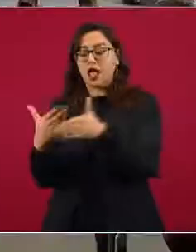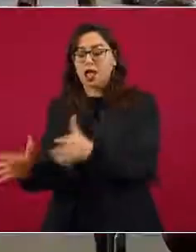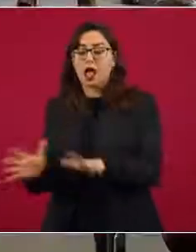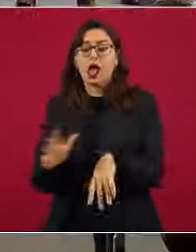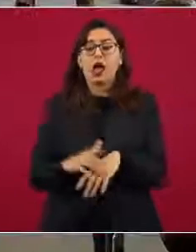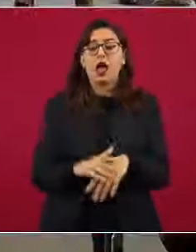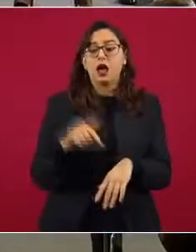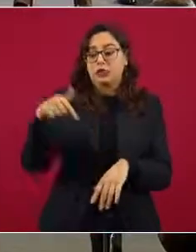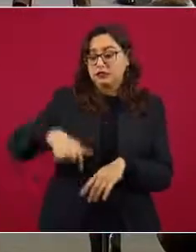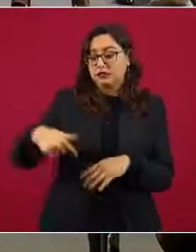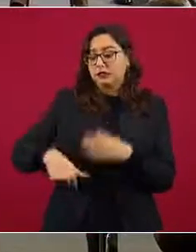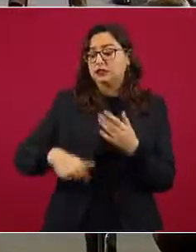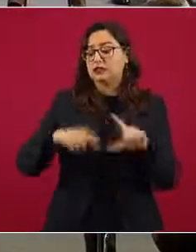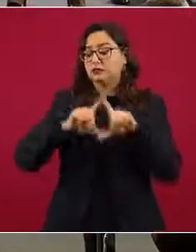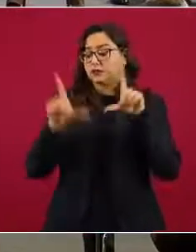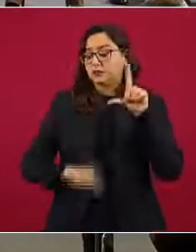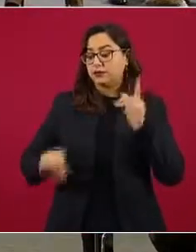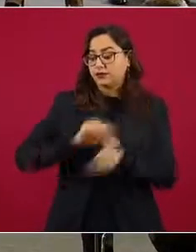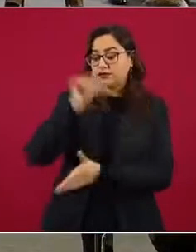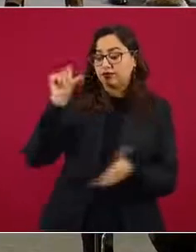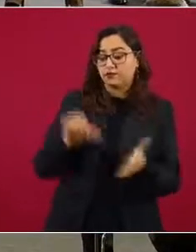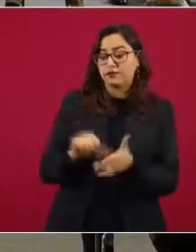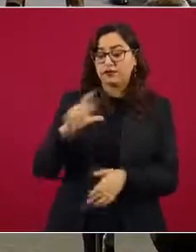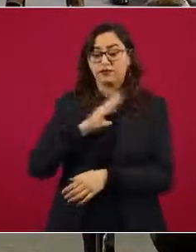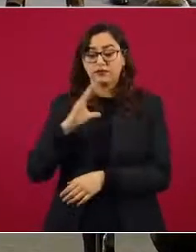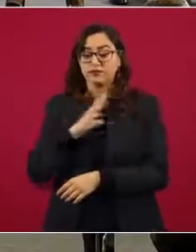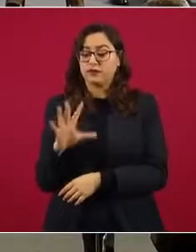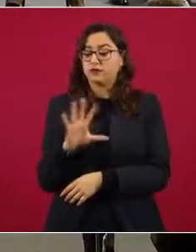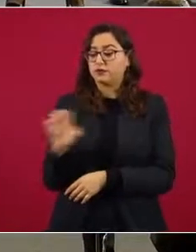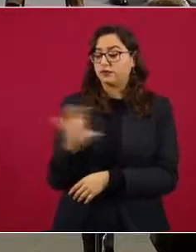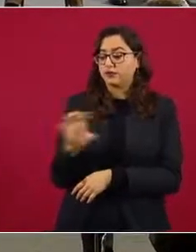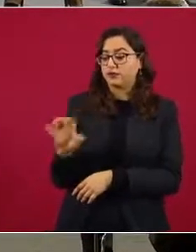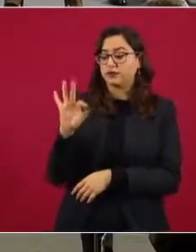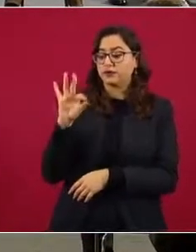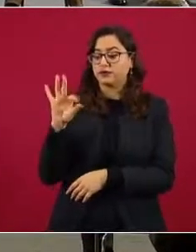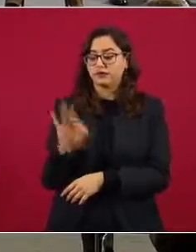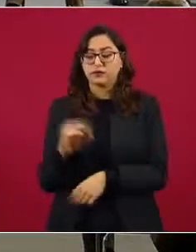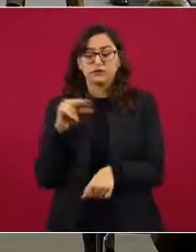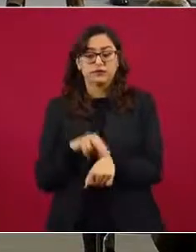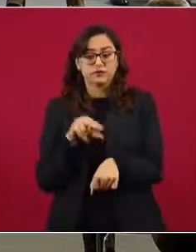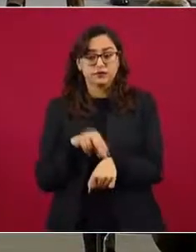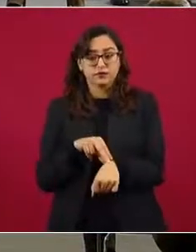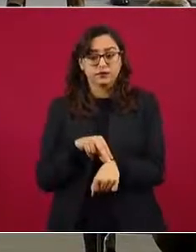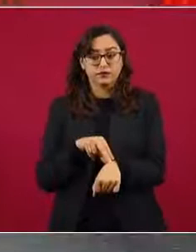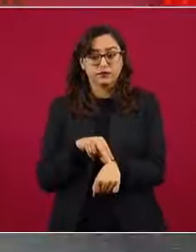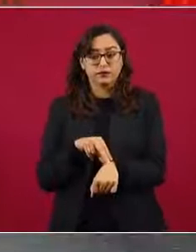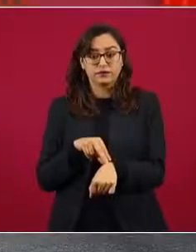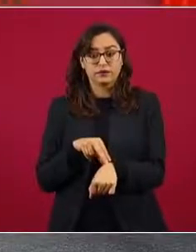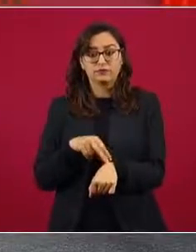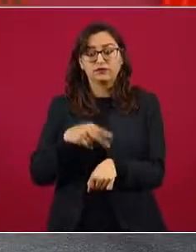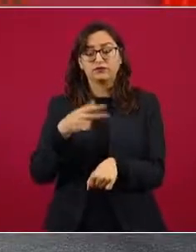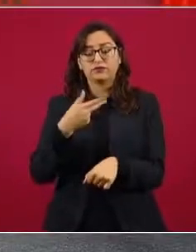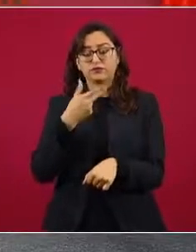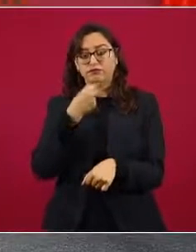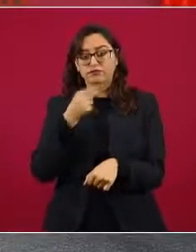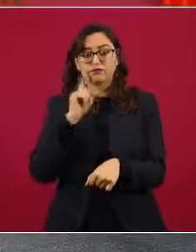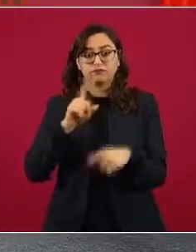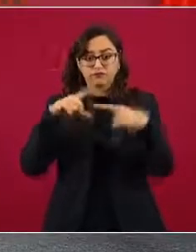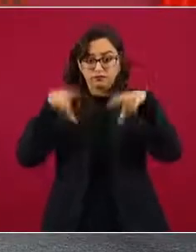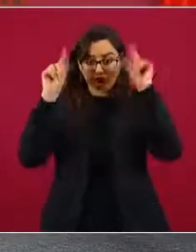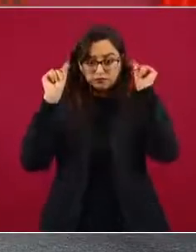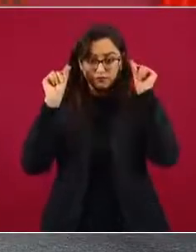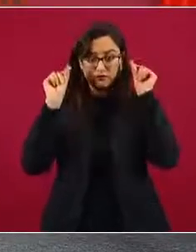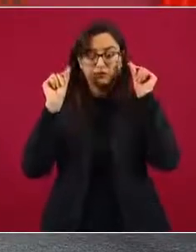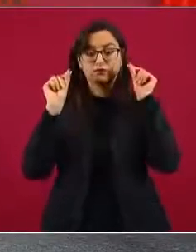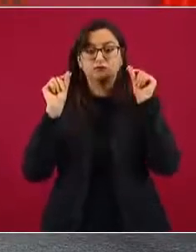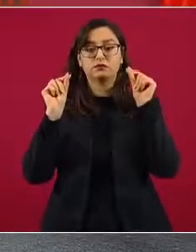zona metropolitana del Valle de México a 540 médicos, médicas, enfermeras y enfermeros.